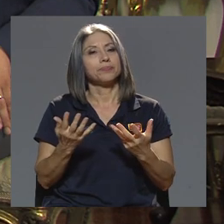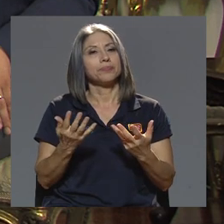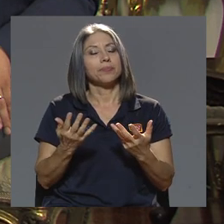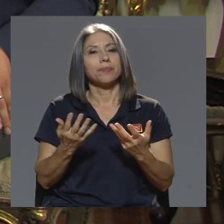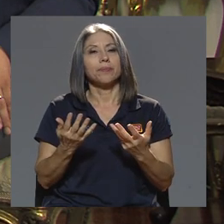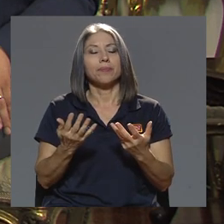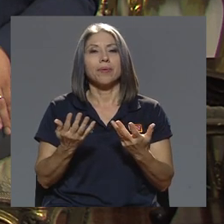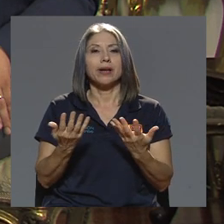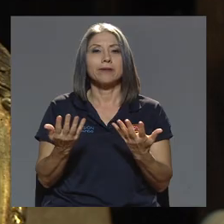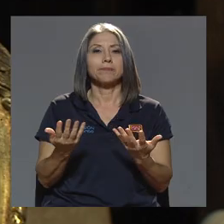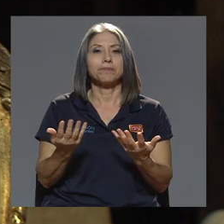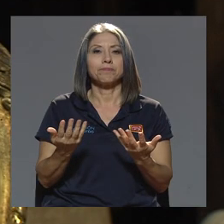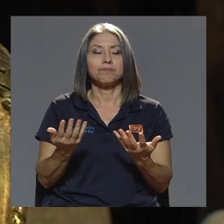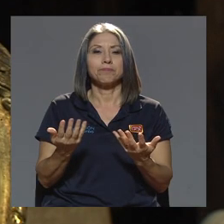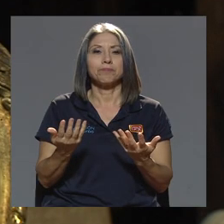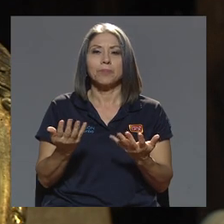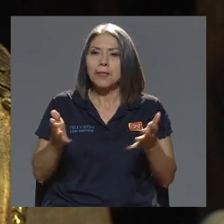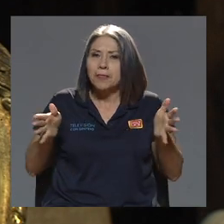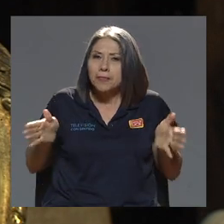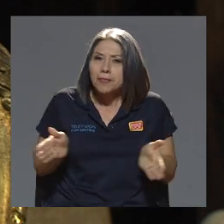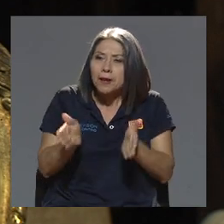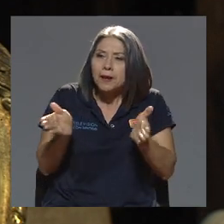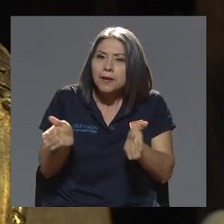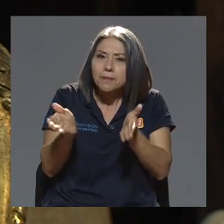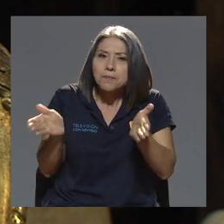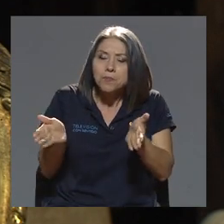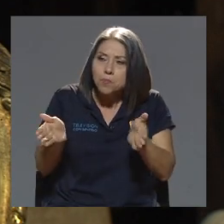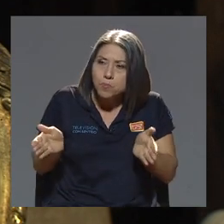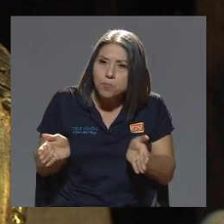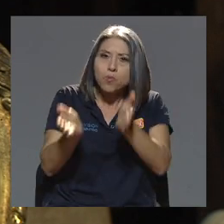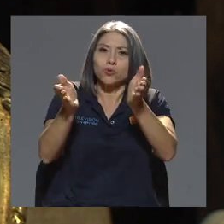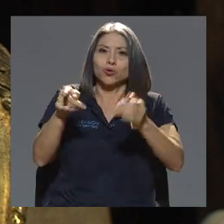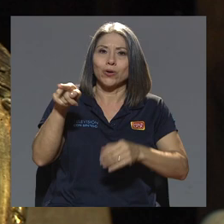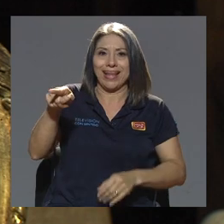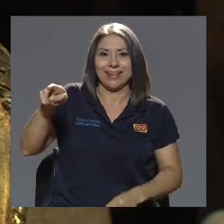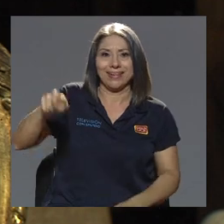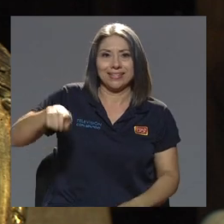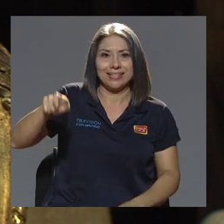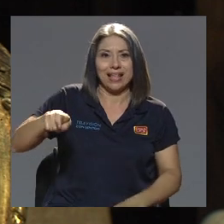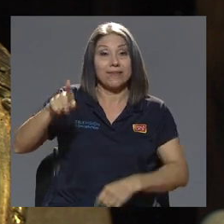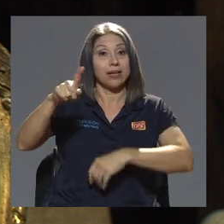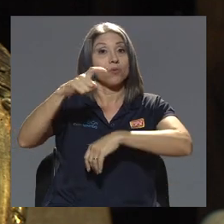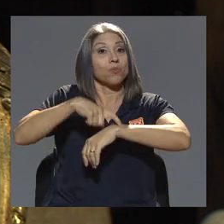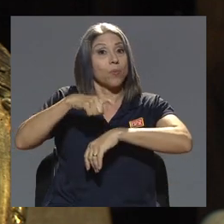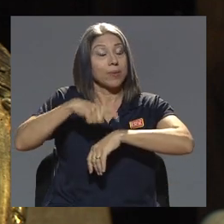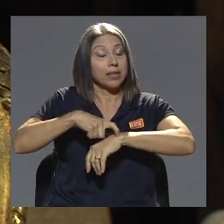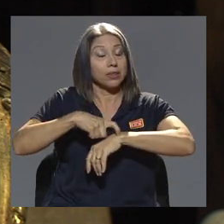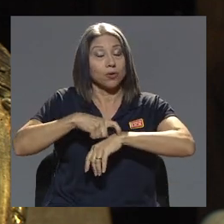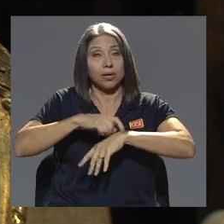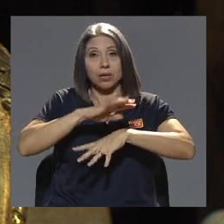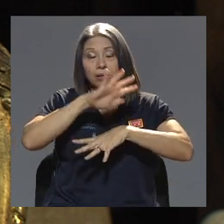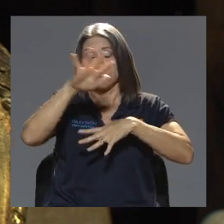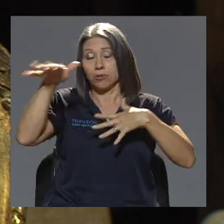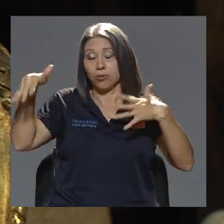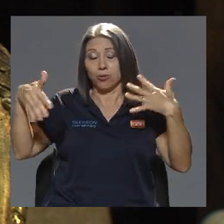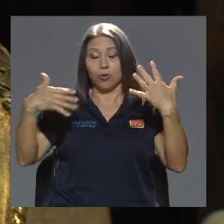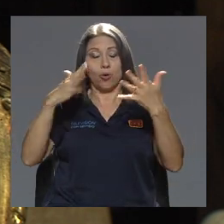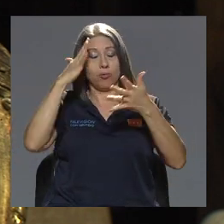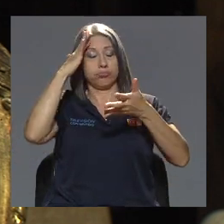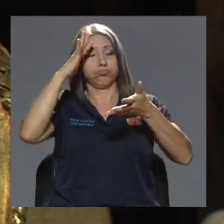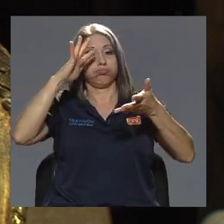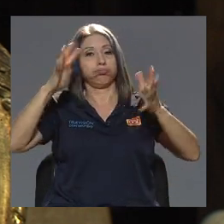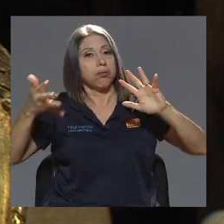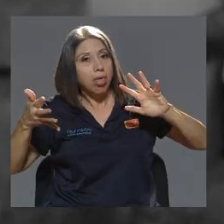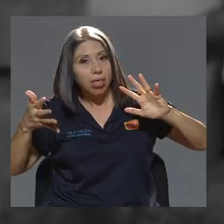para darle ese impulso que él necesitaba en un momento en que se nos derrumbó el mundo. Porque esto no lo